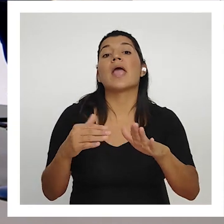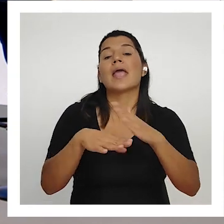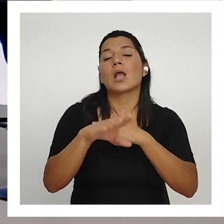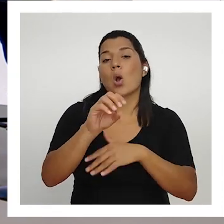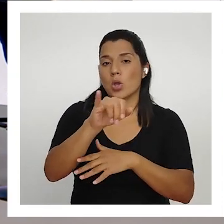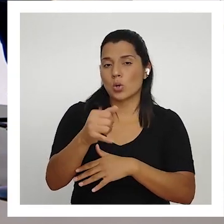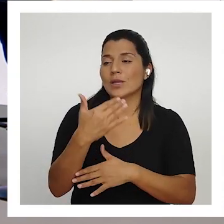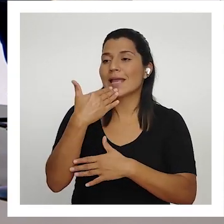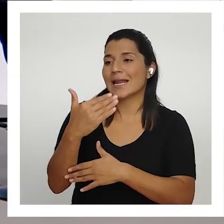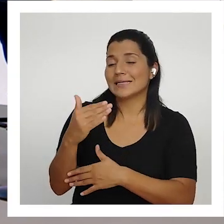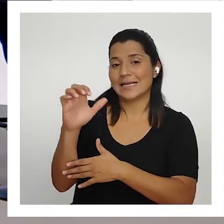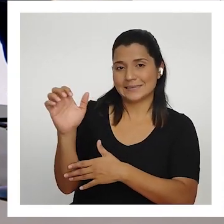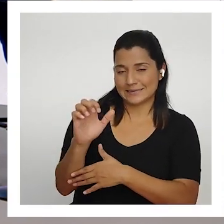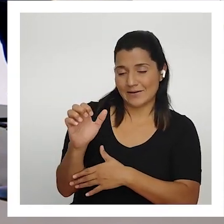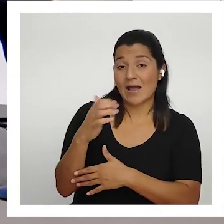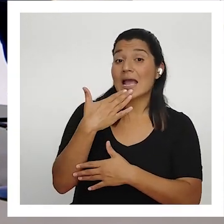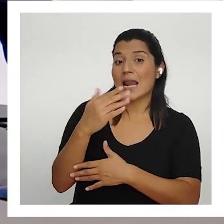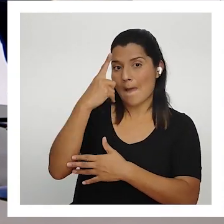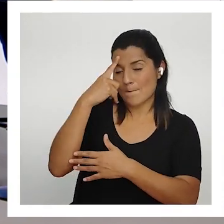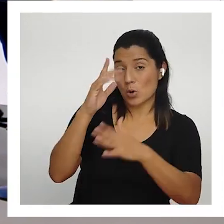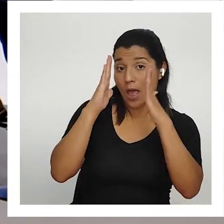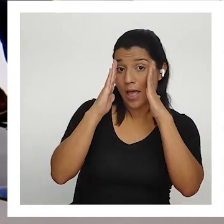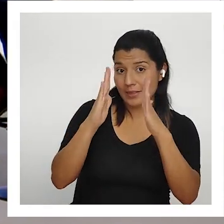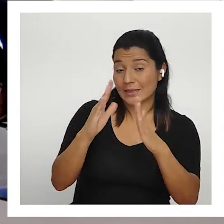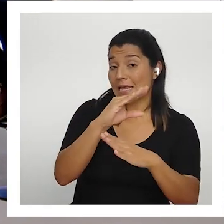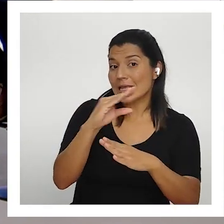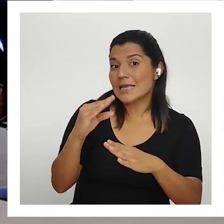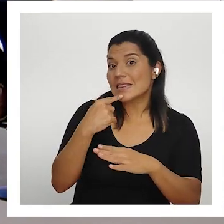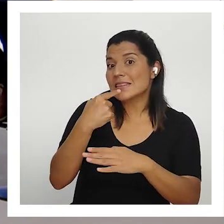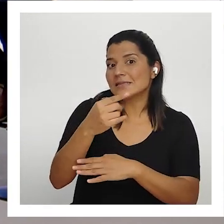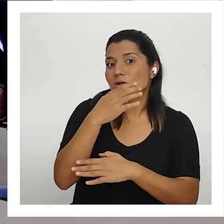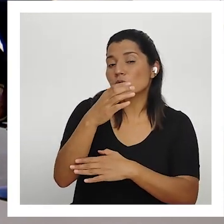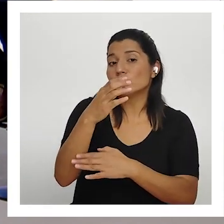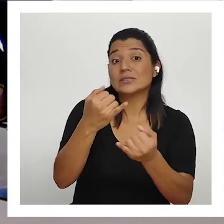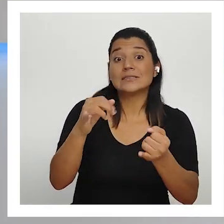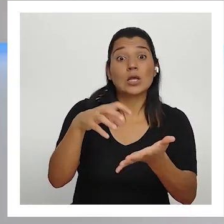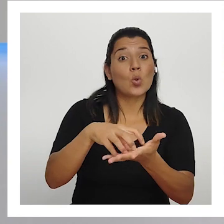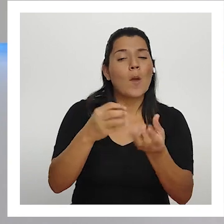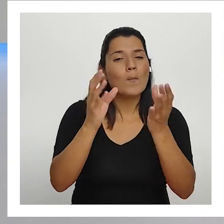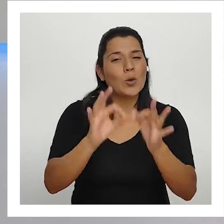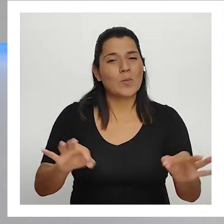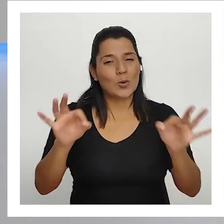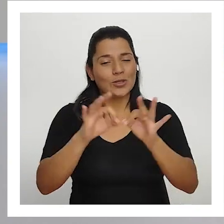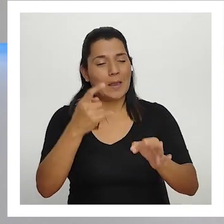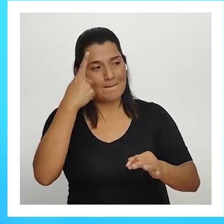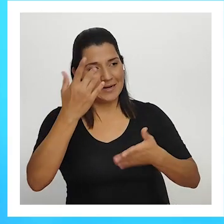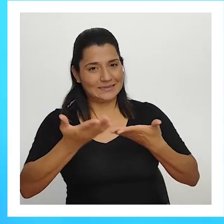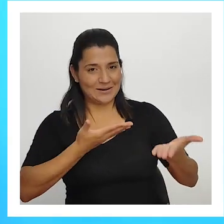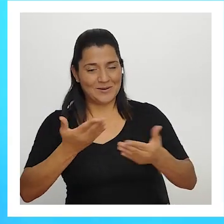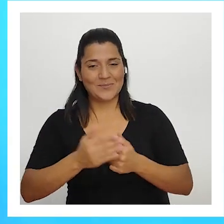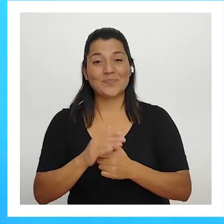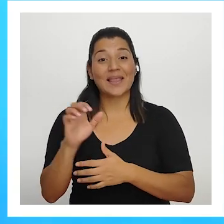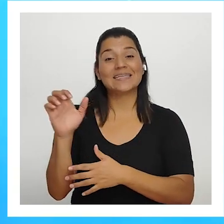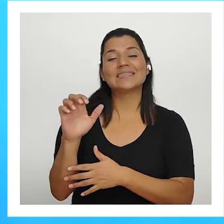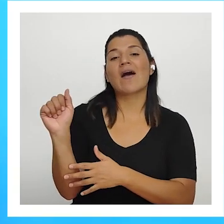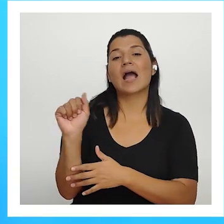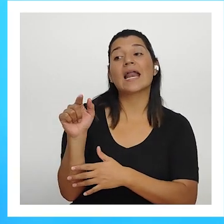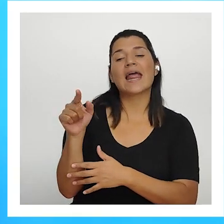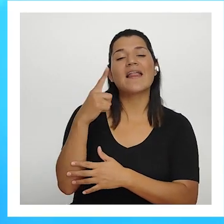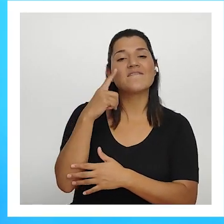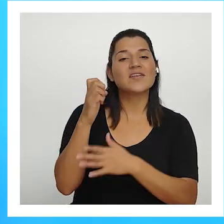mandar sus artículos, y entonces tienen estas fotografías de machote para mandárselas a todas estas personas. Son acciones